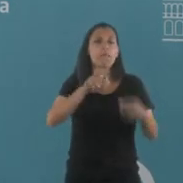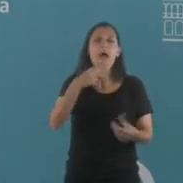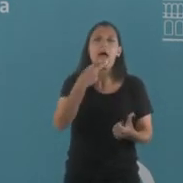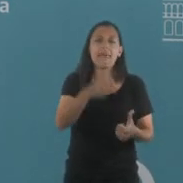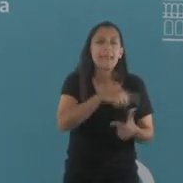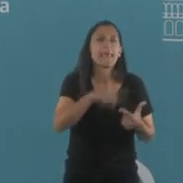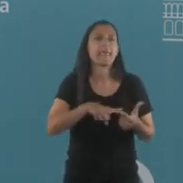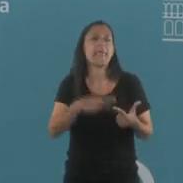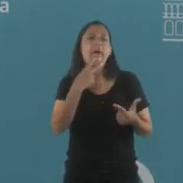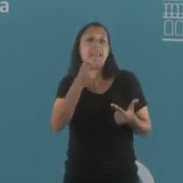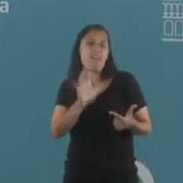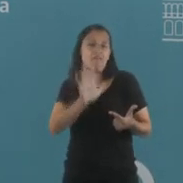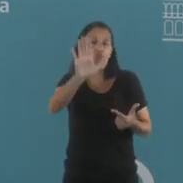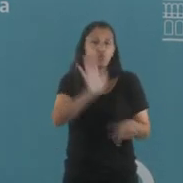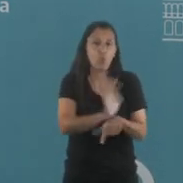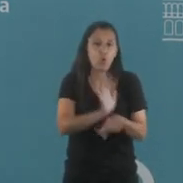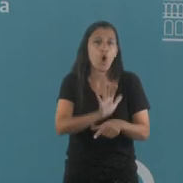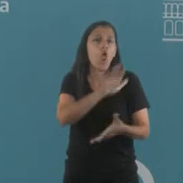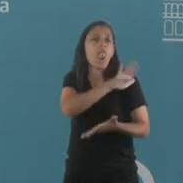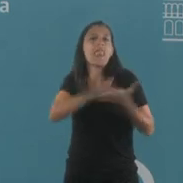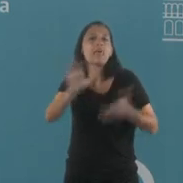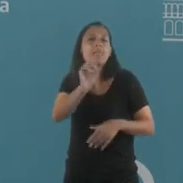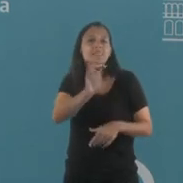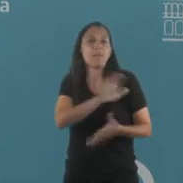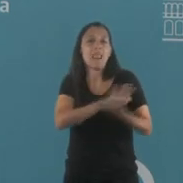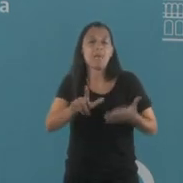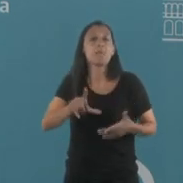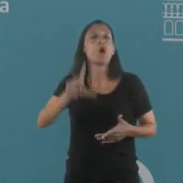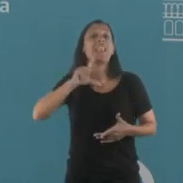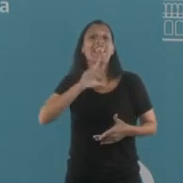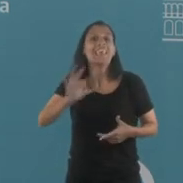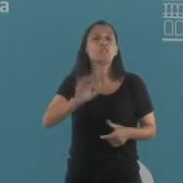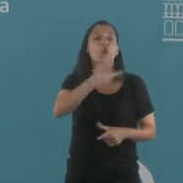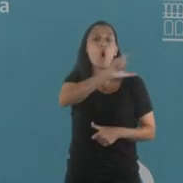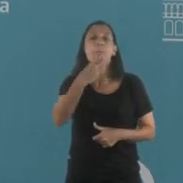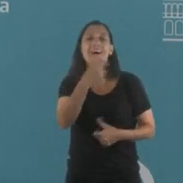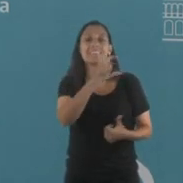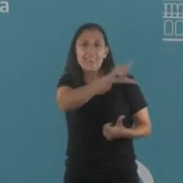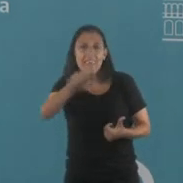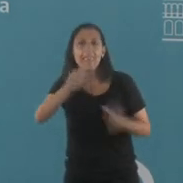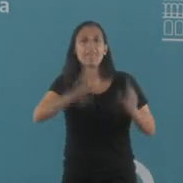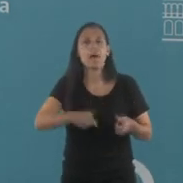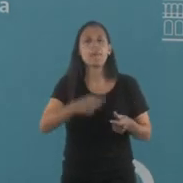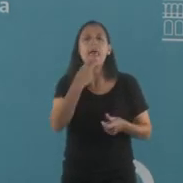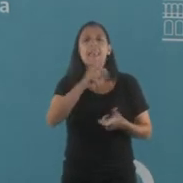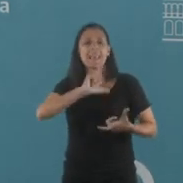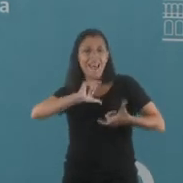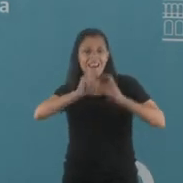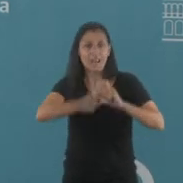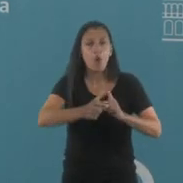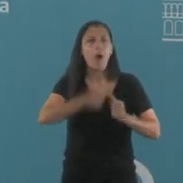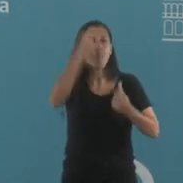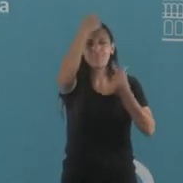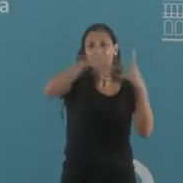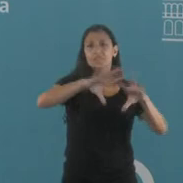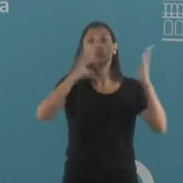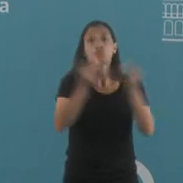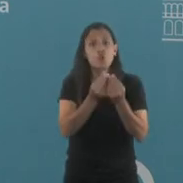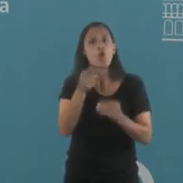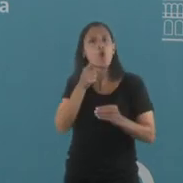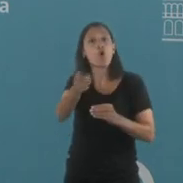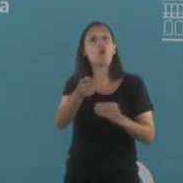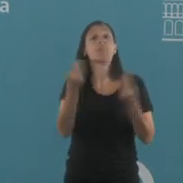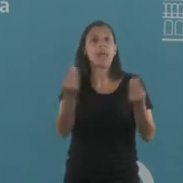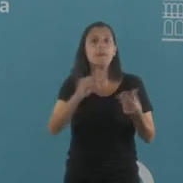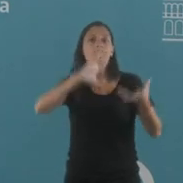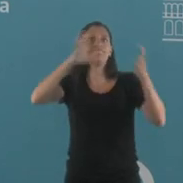con la energía del futuro, con la energía limpia, el litio, con las baterías de litio, con las energías renovables, con lo que nos va a permitir combatir la crisis climática.